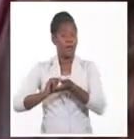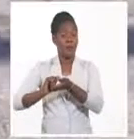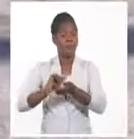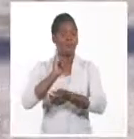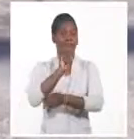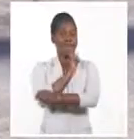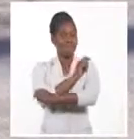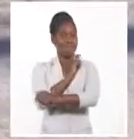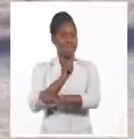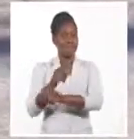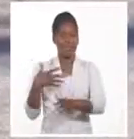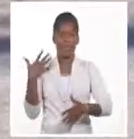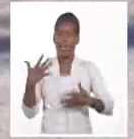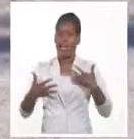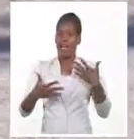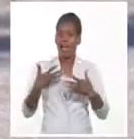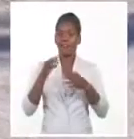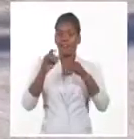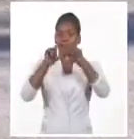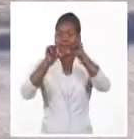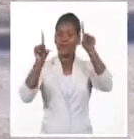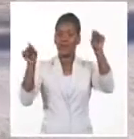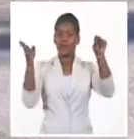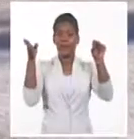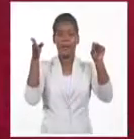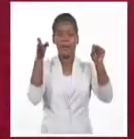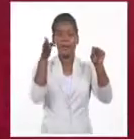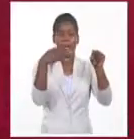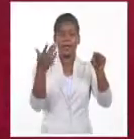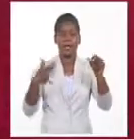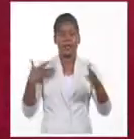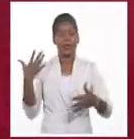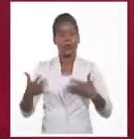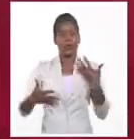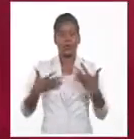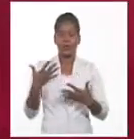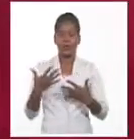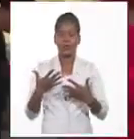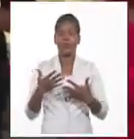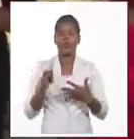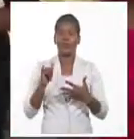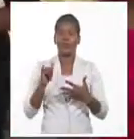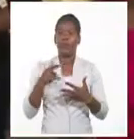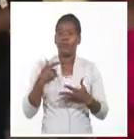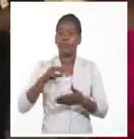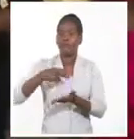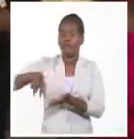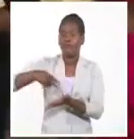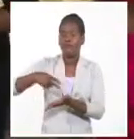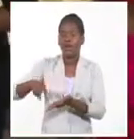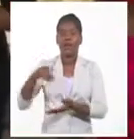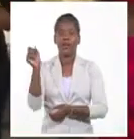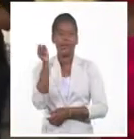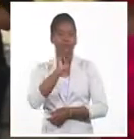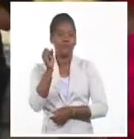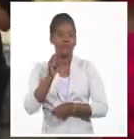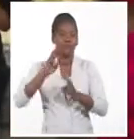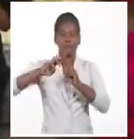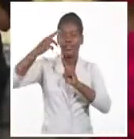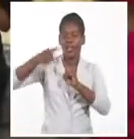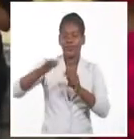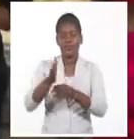instructor, hacer de la cultura un bien accesible a todos, fomentar el talento y la vocación artística de los pobladores de cada rincón de